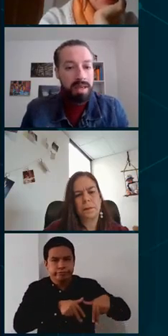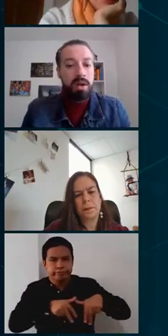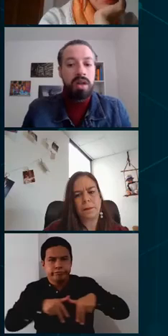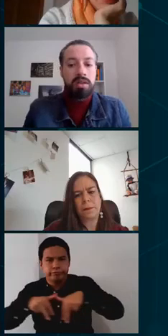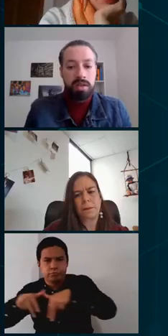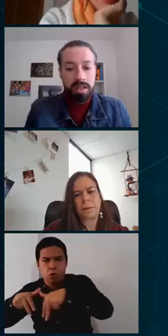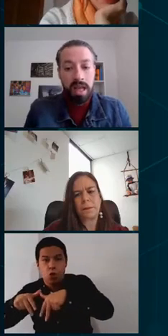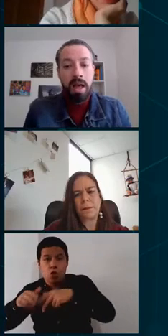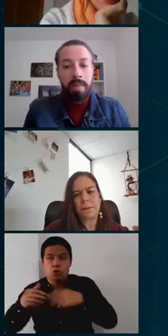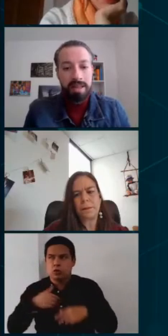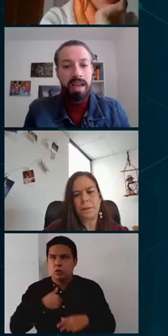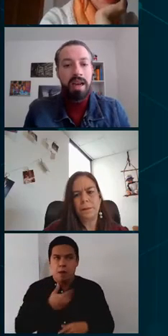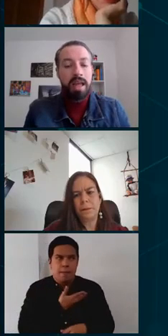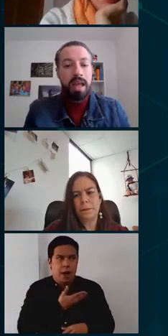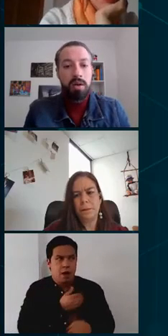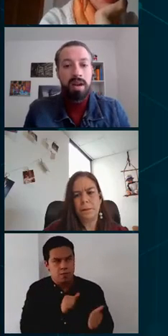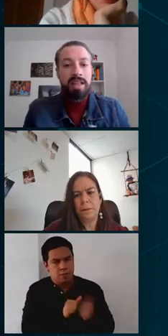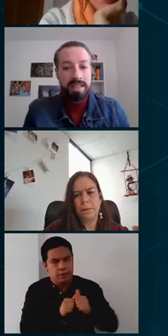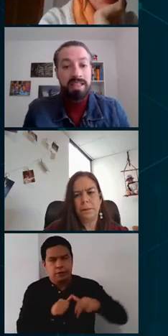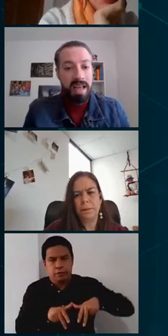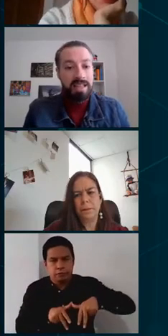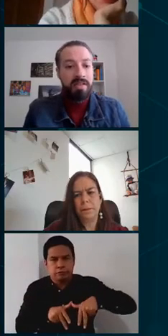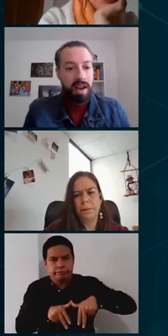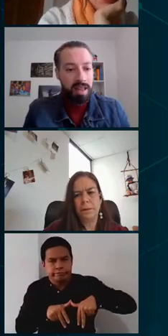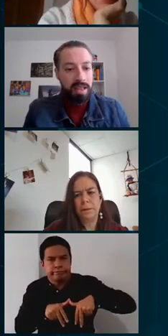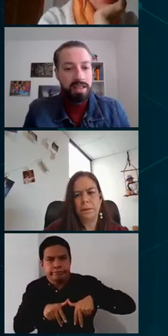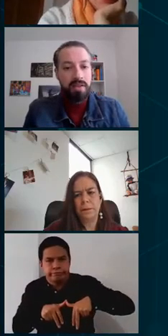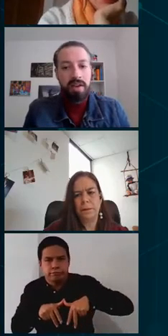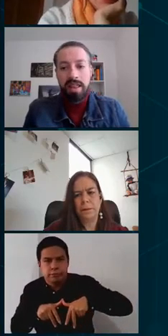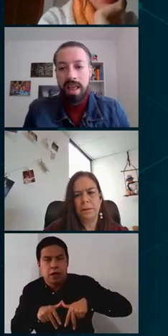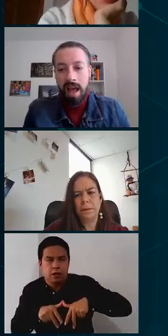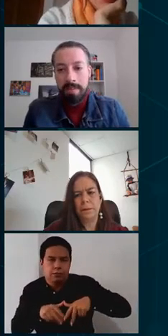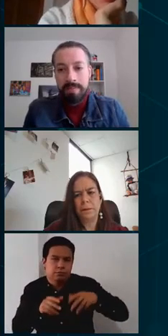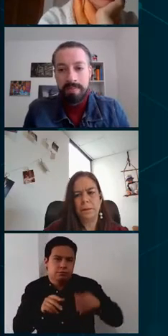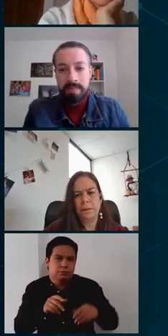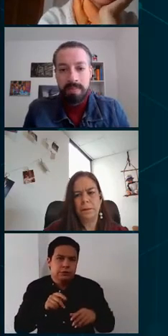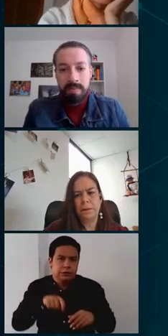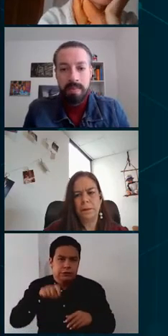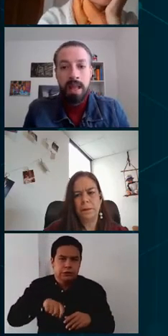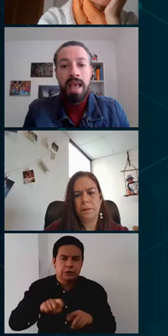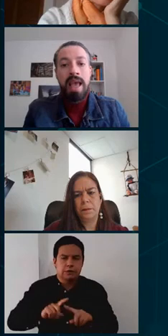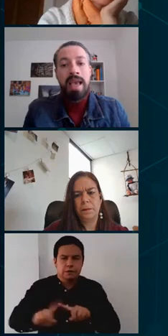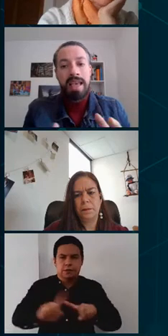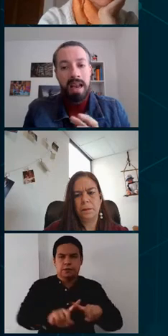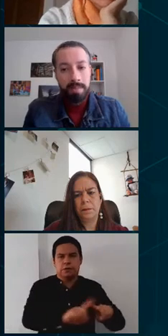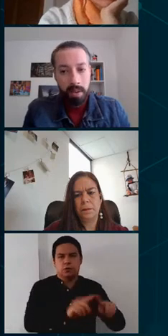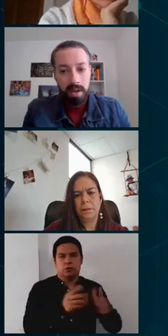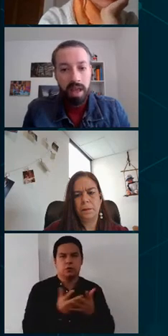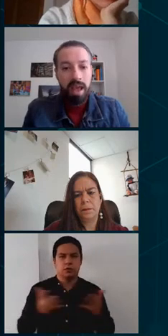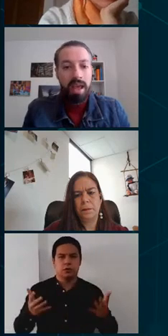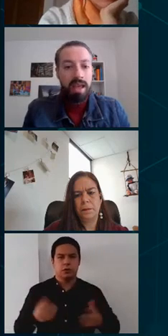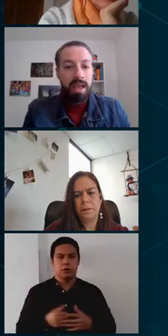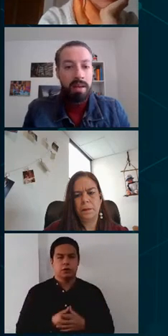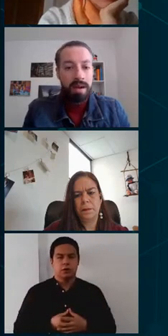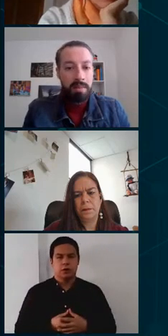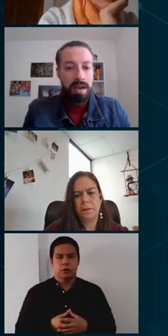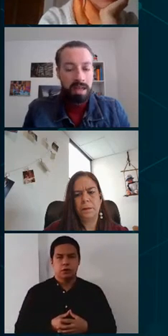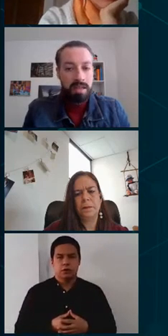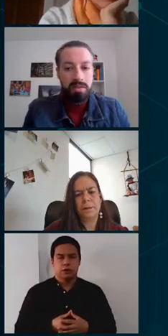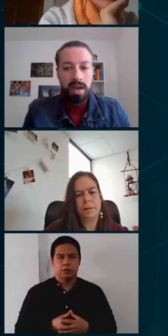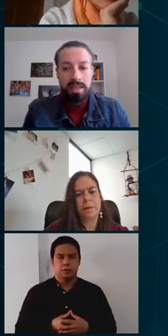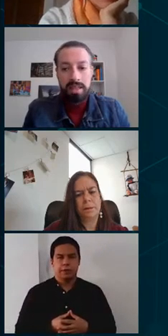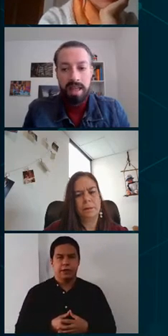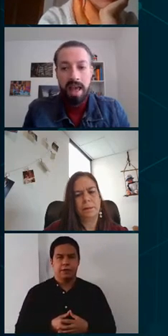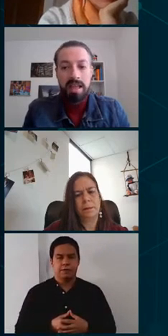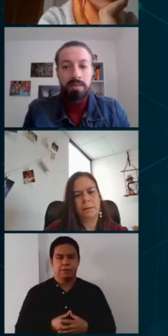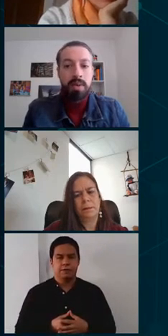una adulta mayor. Entonces, va a tener unas necesidades diferentes frente a. Y el por qué para María